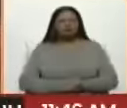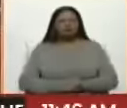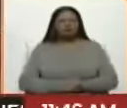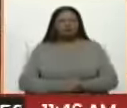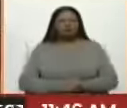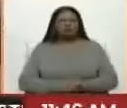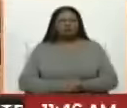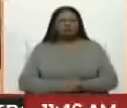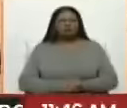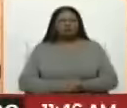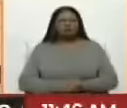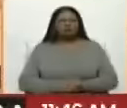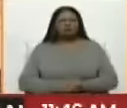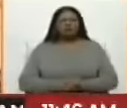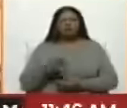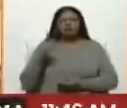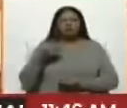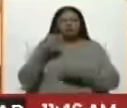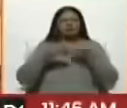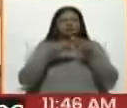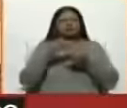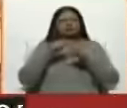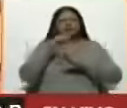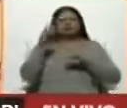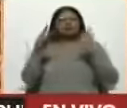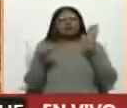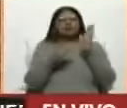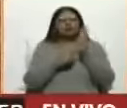sino que tiene que ser 100%